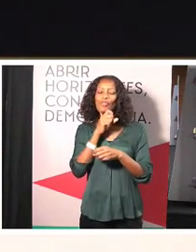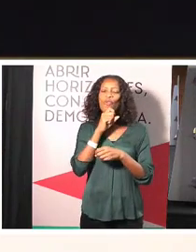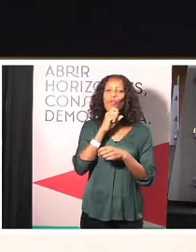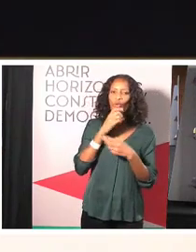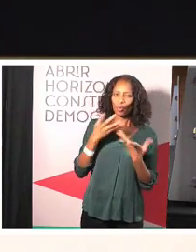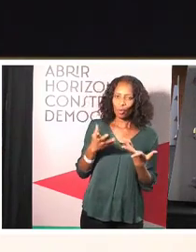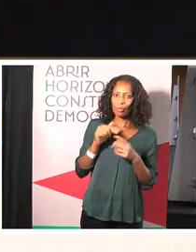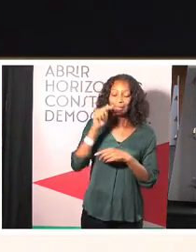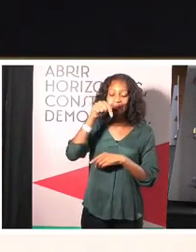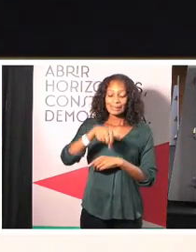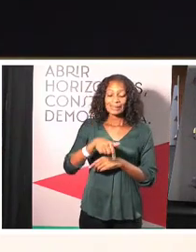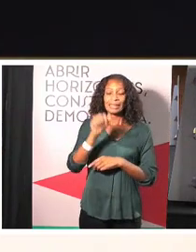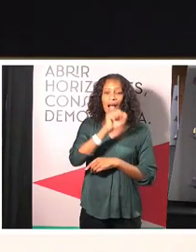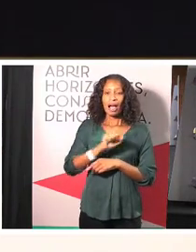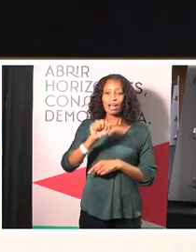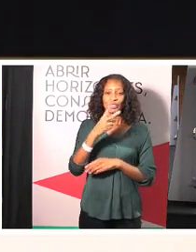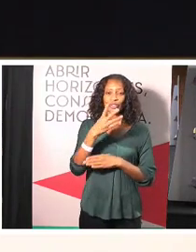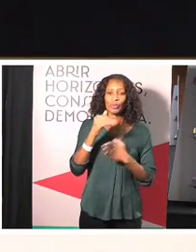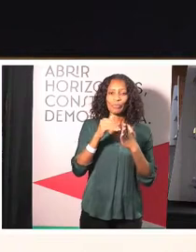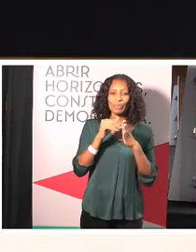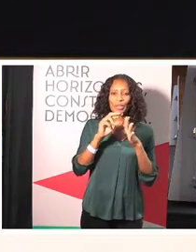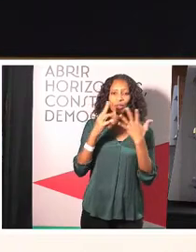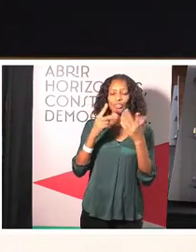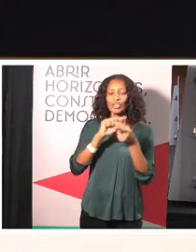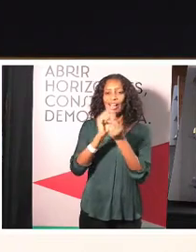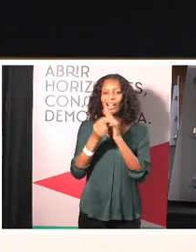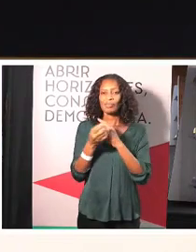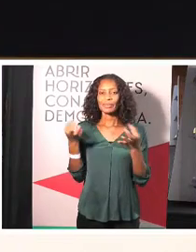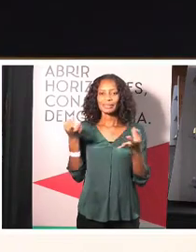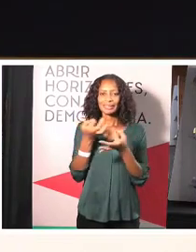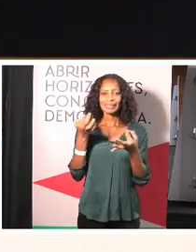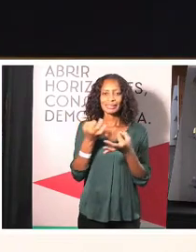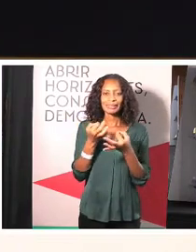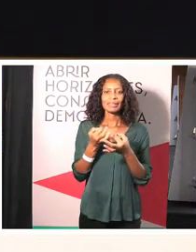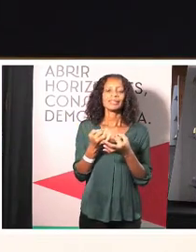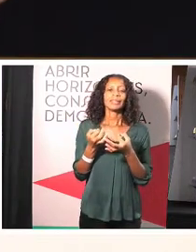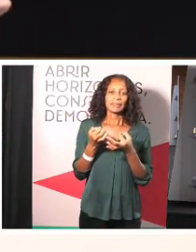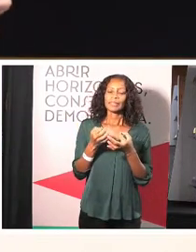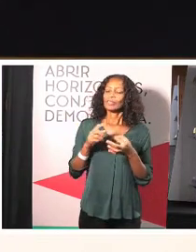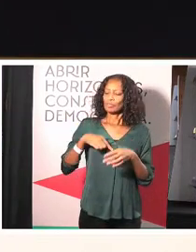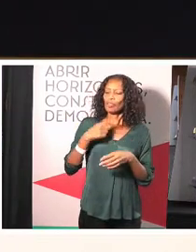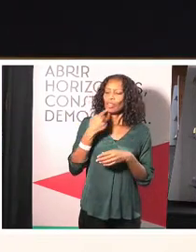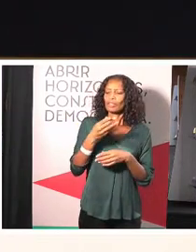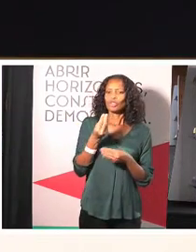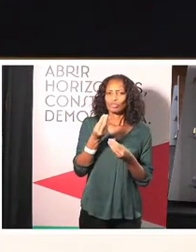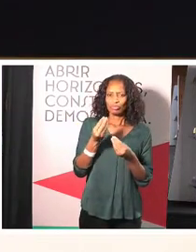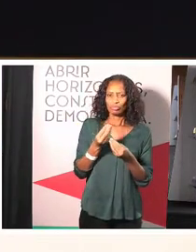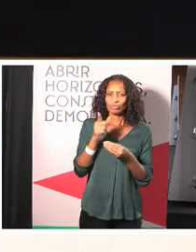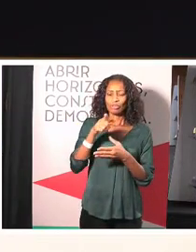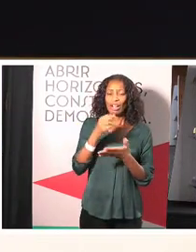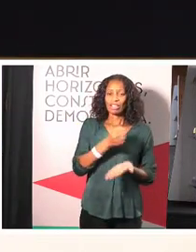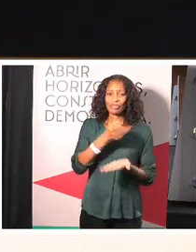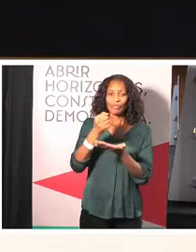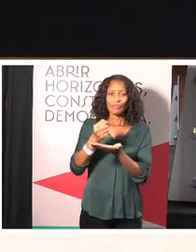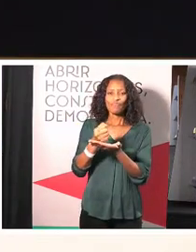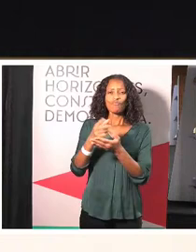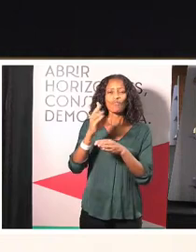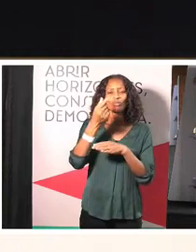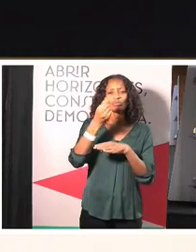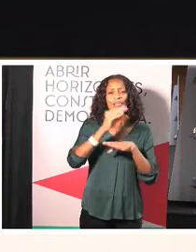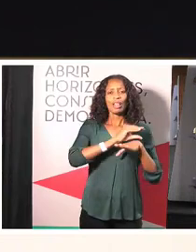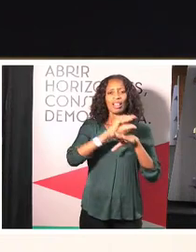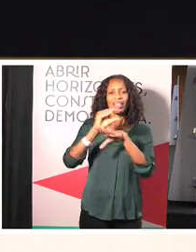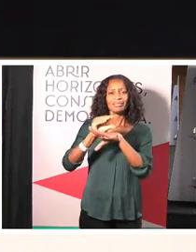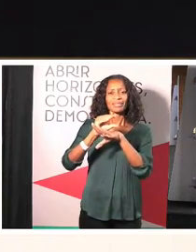de este cambio en 2008, que no es solo, que además esto lo dice mucho, estos fondos de inversión, estas tecnológicas, no